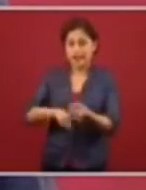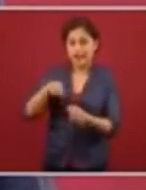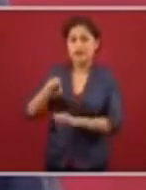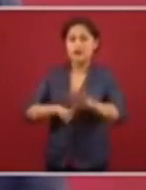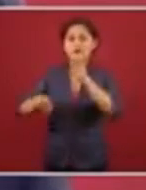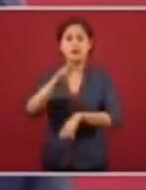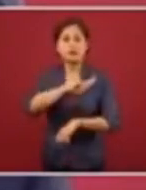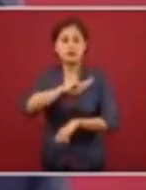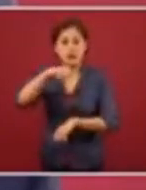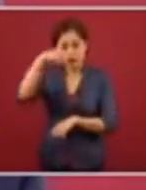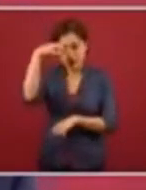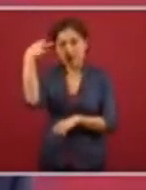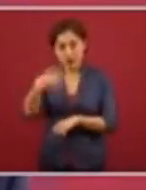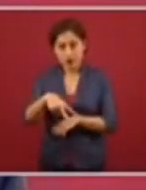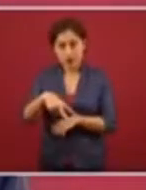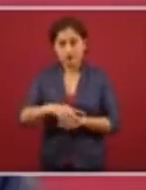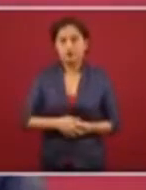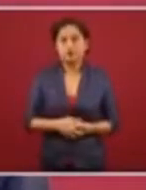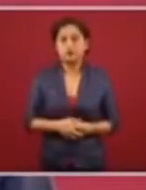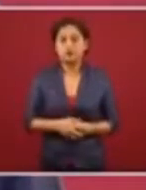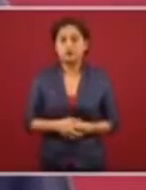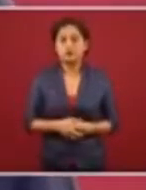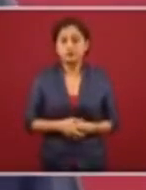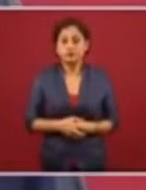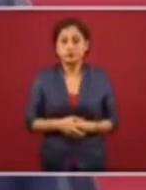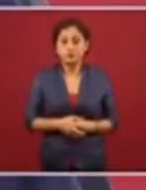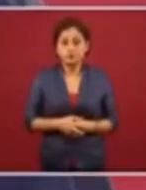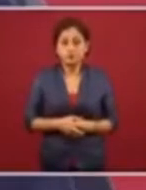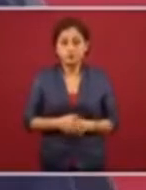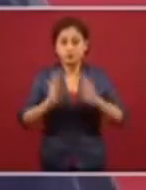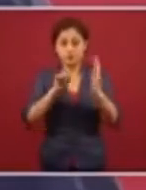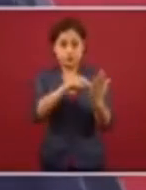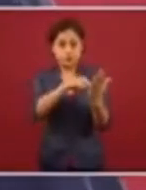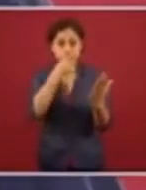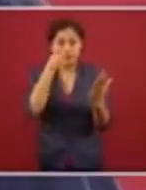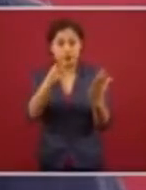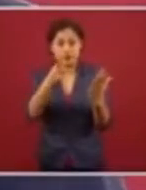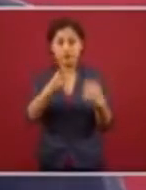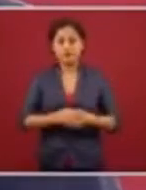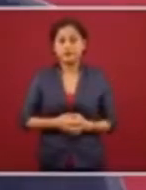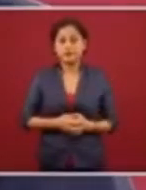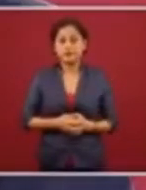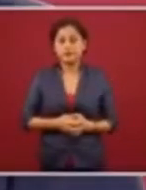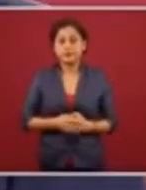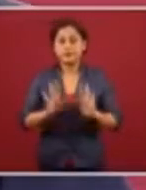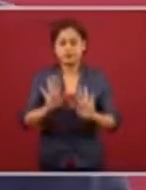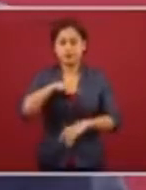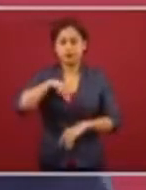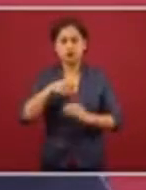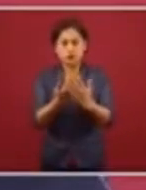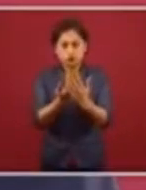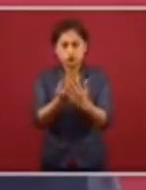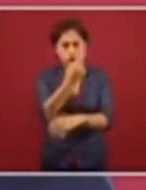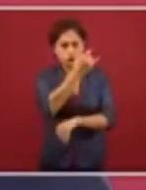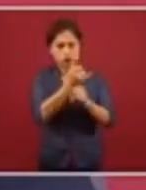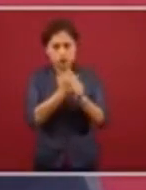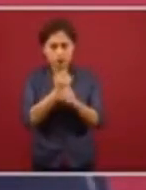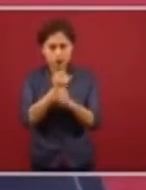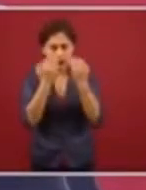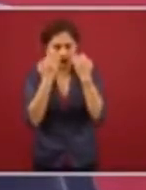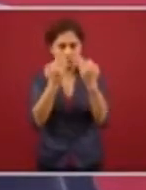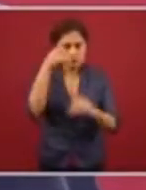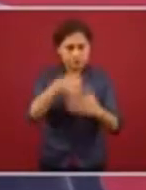que está actuando como empresarios. Esa es la información que existe. Vamos a esperar a que se investigue a